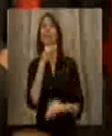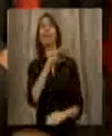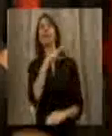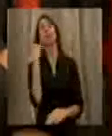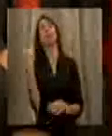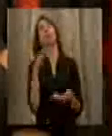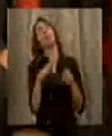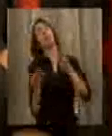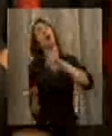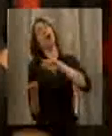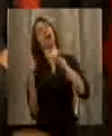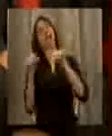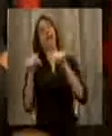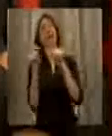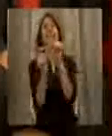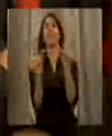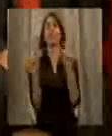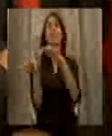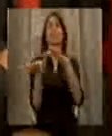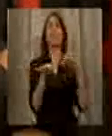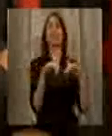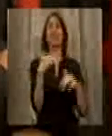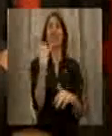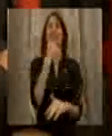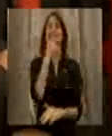aquí.